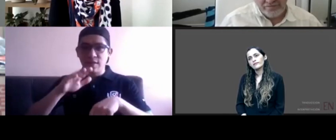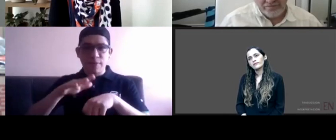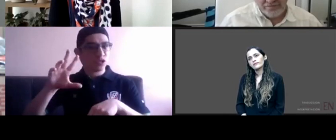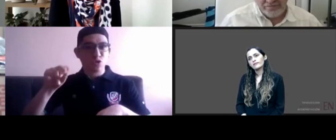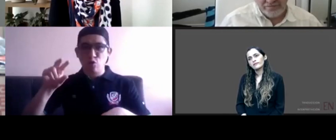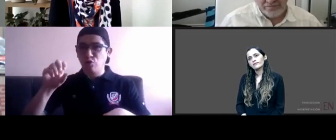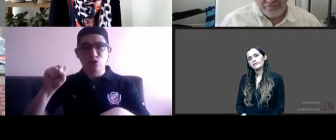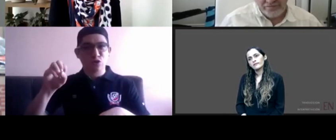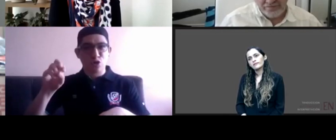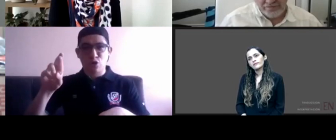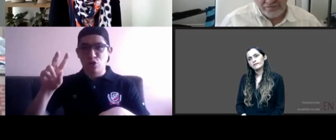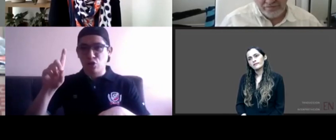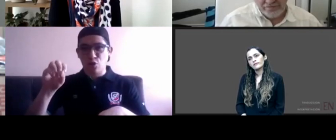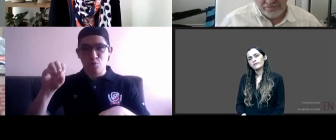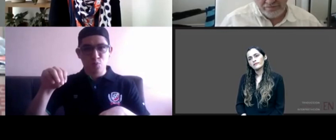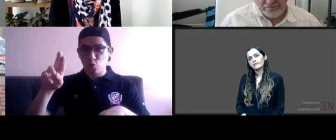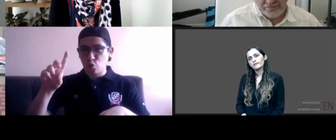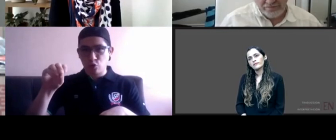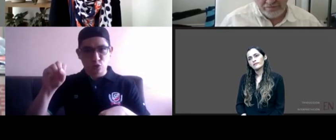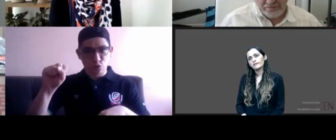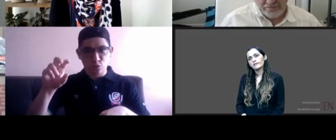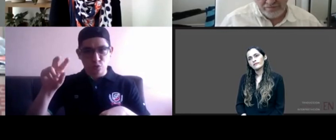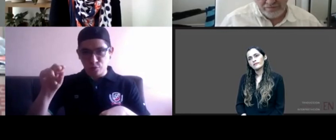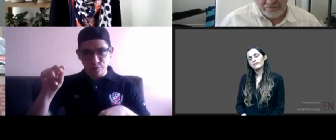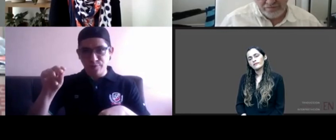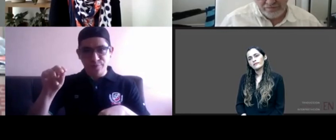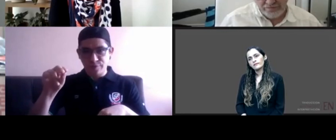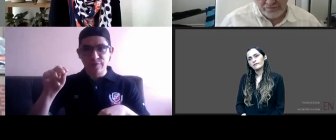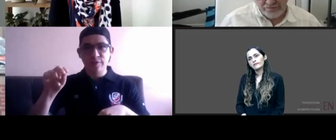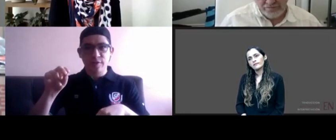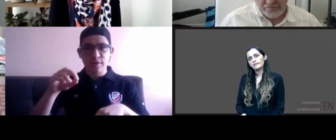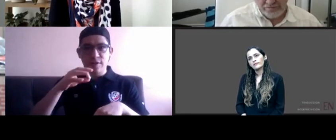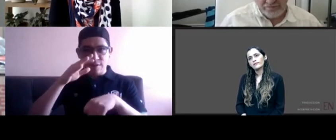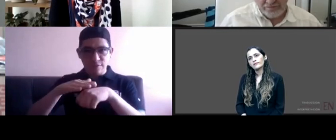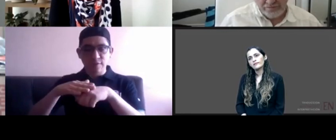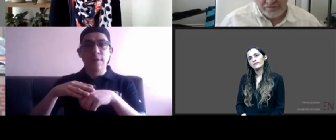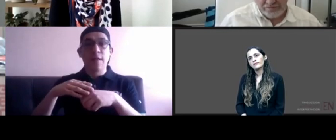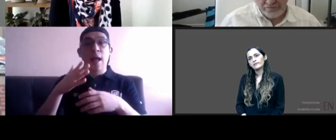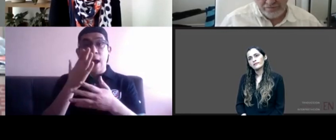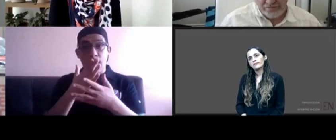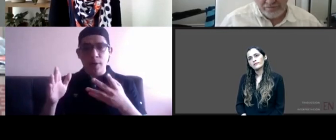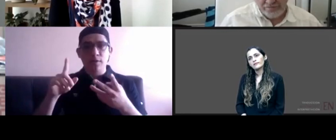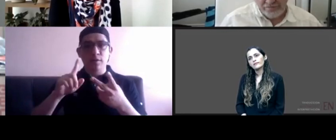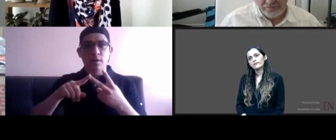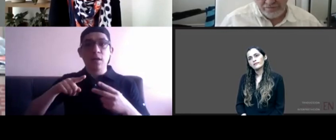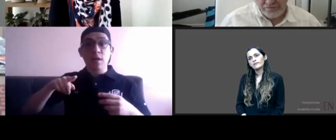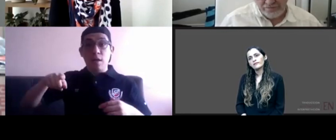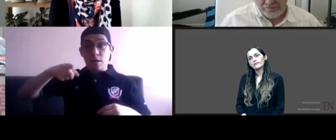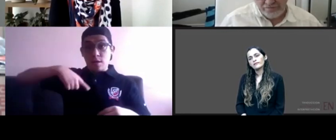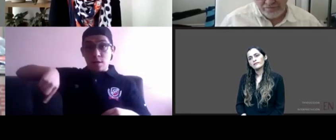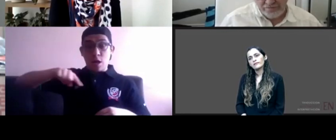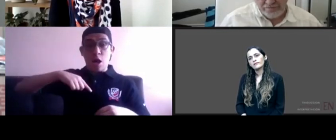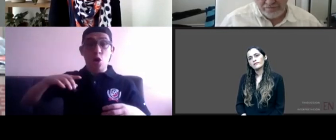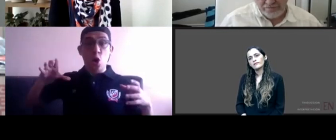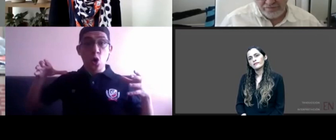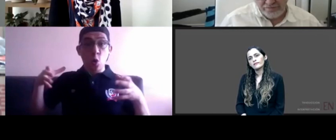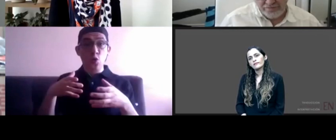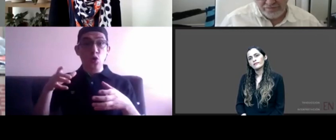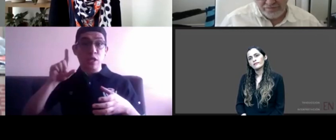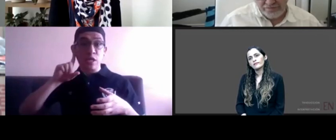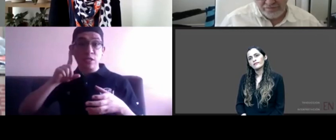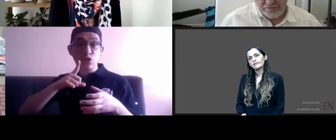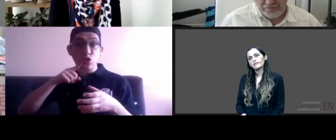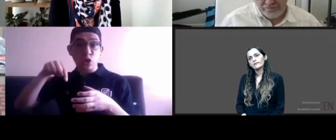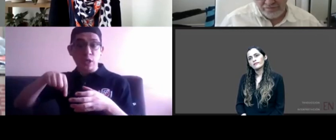cotidianamente. También somos personas sordas, no personas sordomudas, que es otro error que se comete.